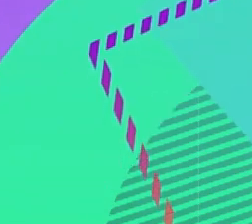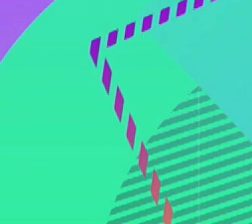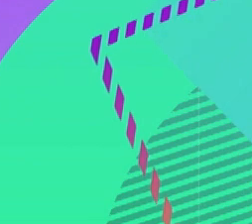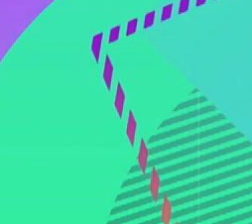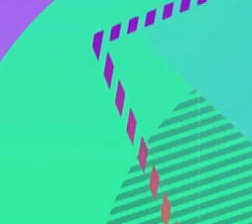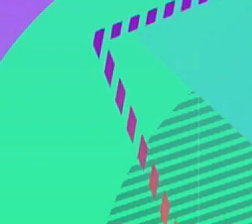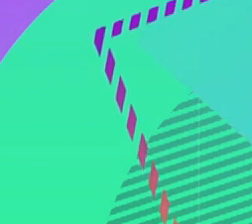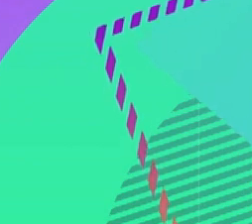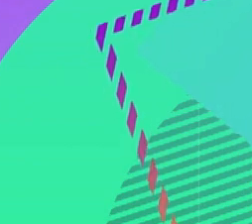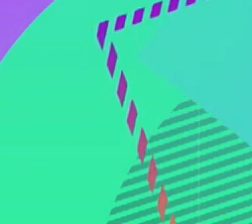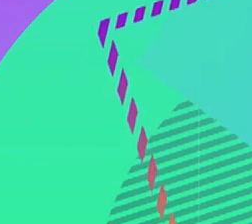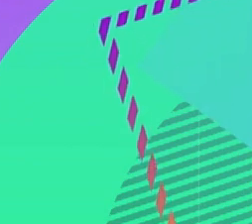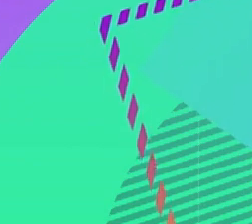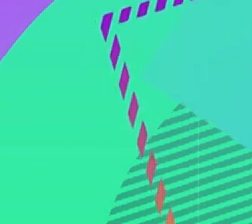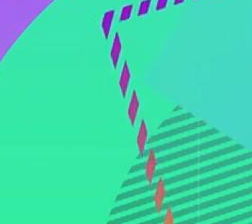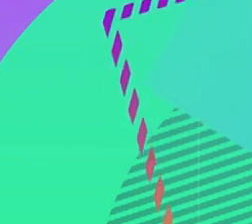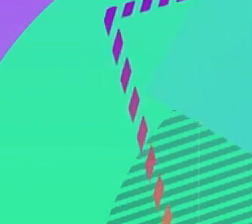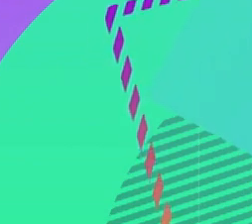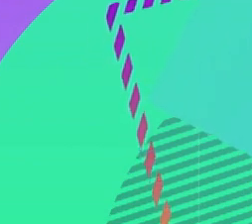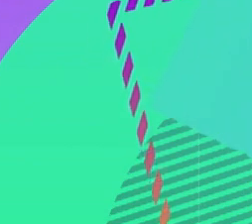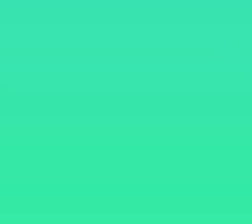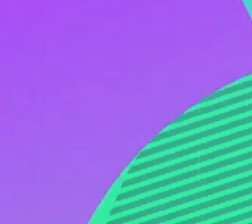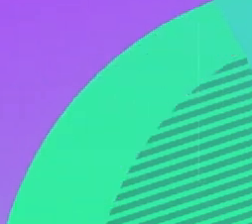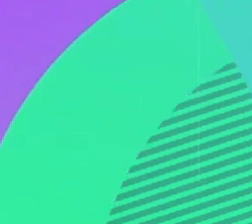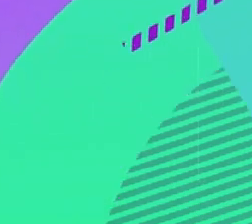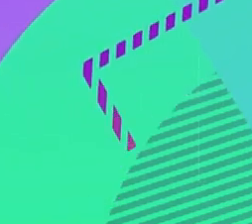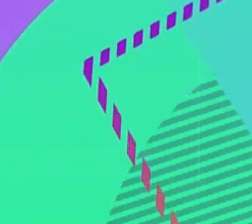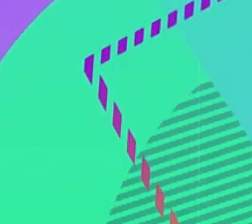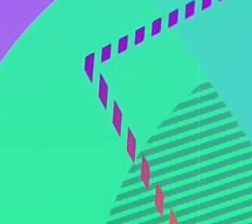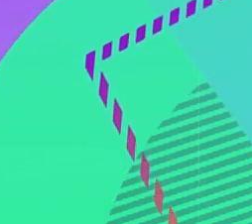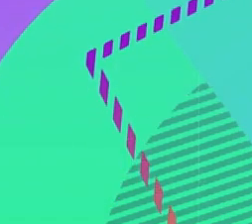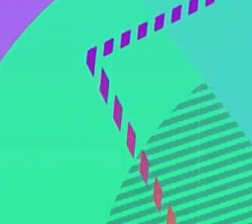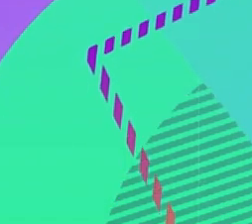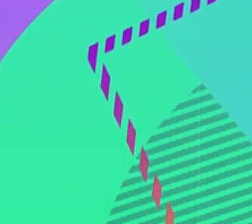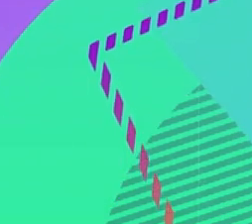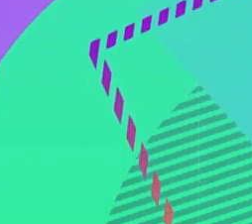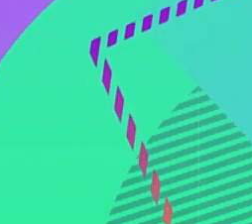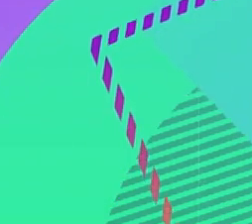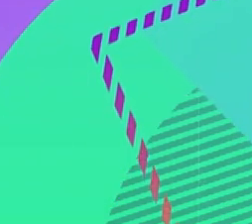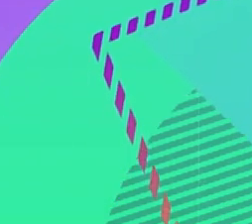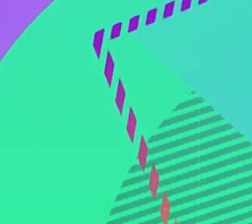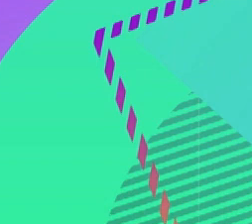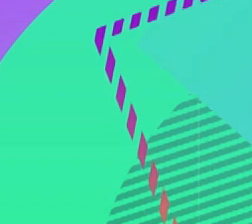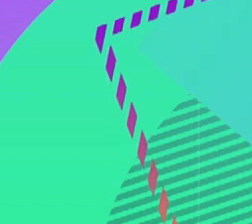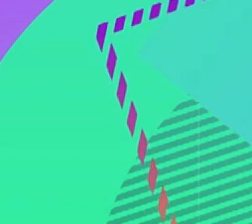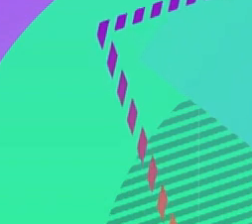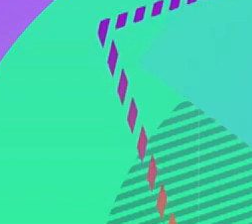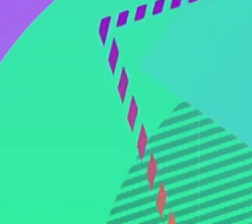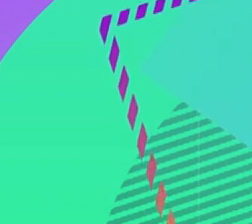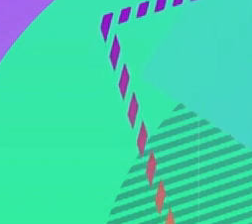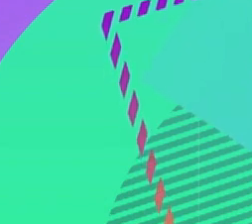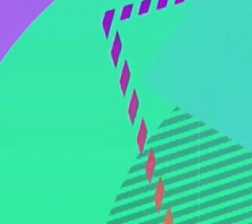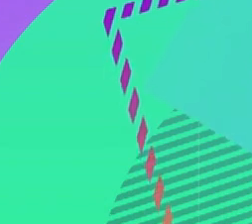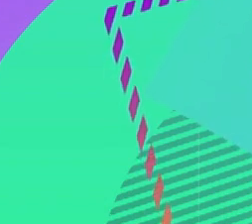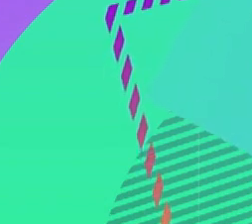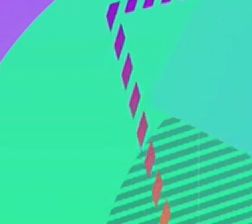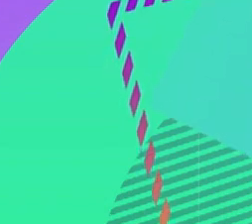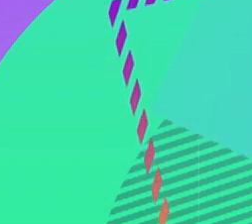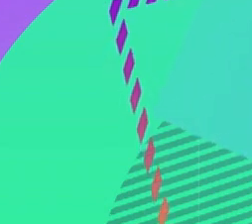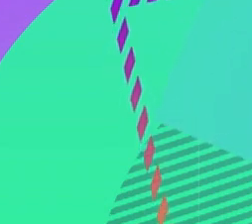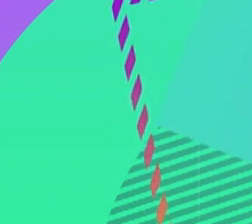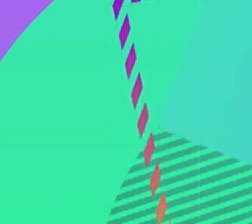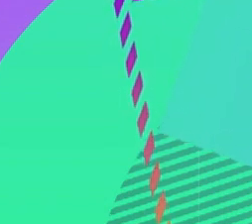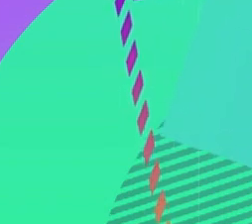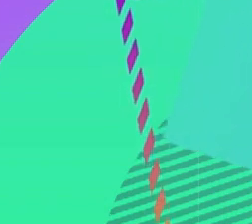Qué quiere decir digital la palabra digital viene del latín digitalis que significa